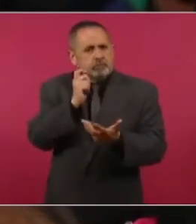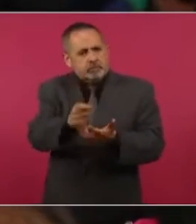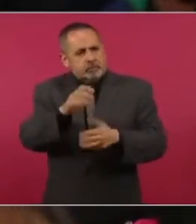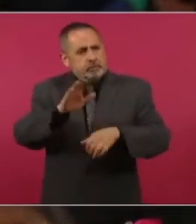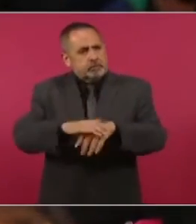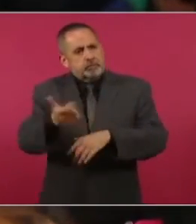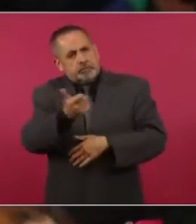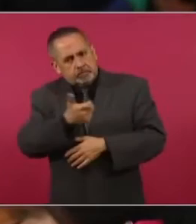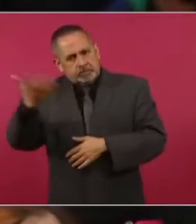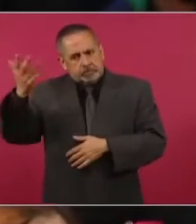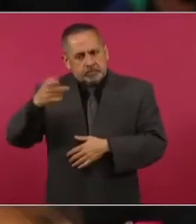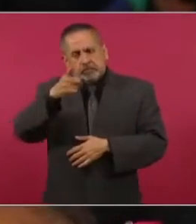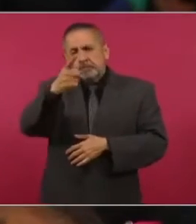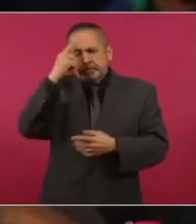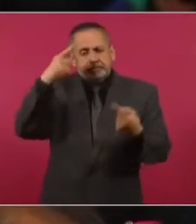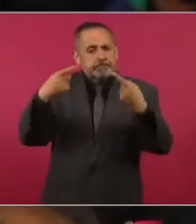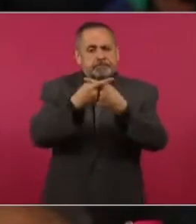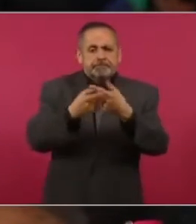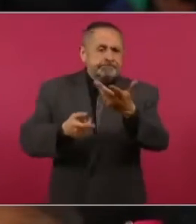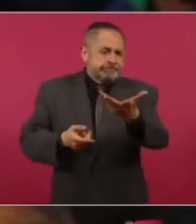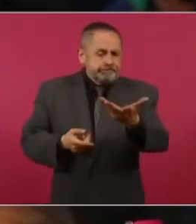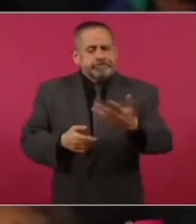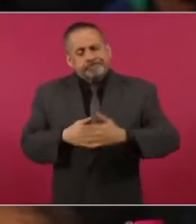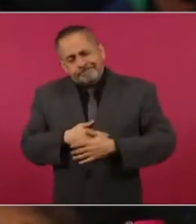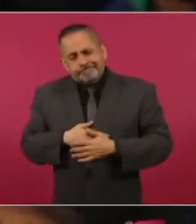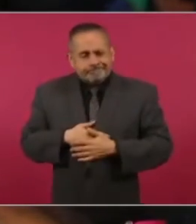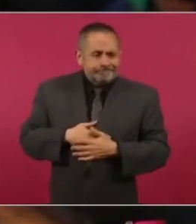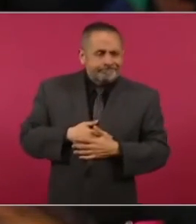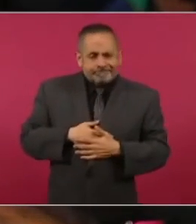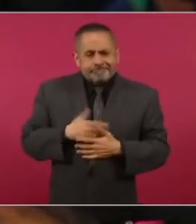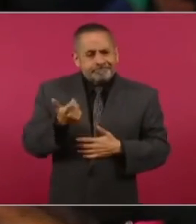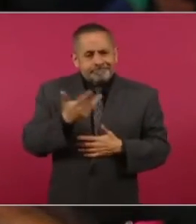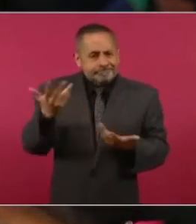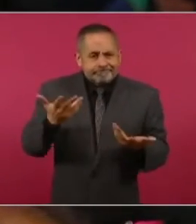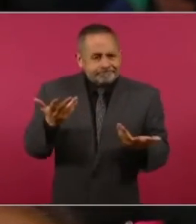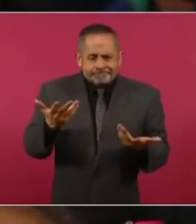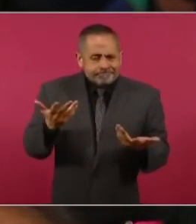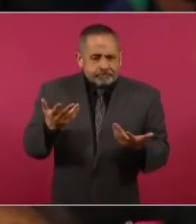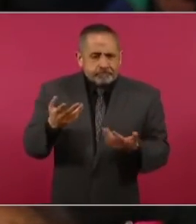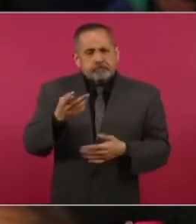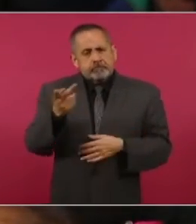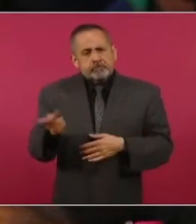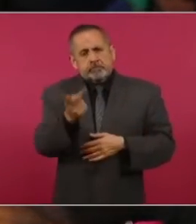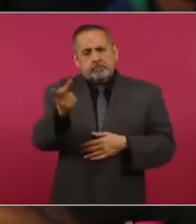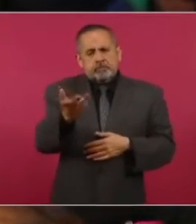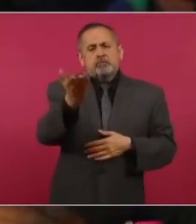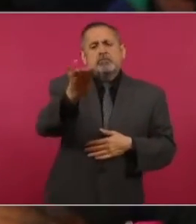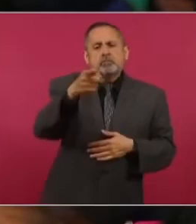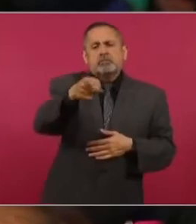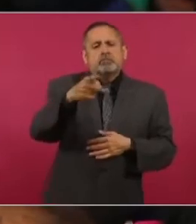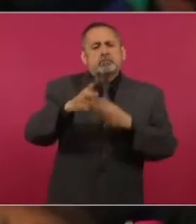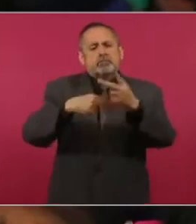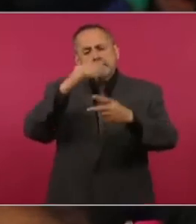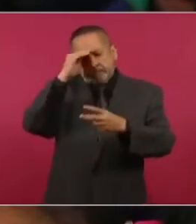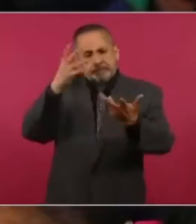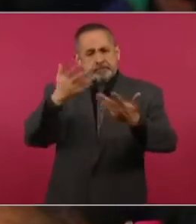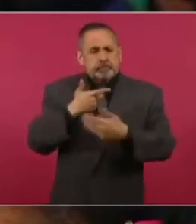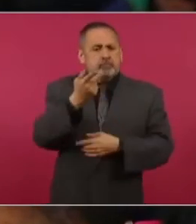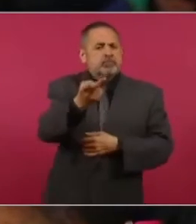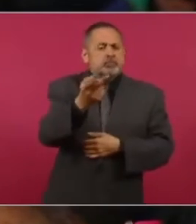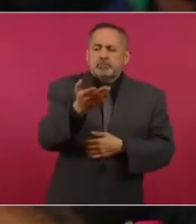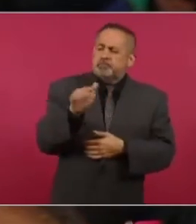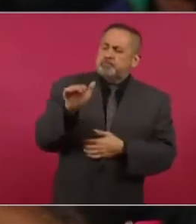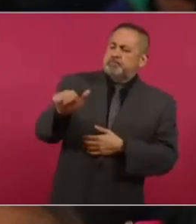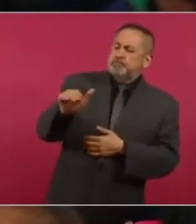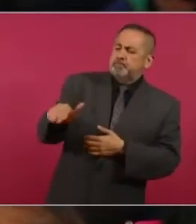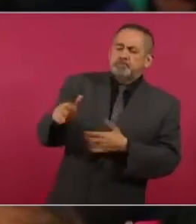de la propuesta que usted había formulado. La pregunta en concreto es, ¿qué va a hacer usted al respecto o qué le pediría al Congreso